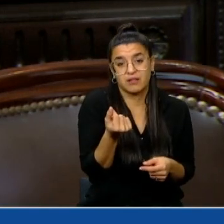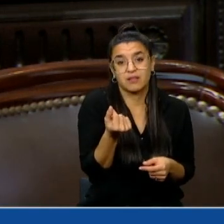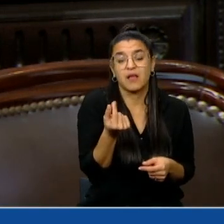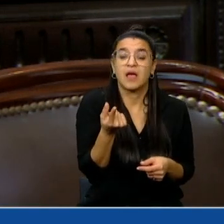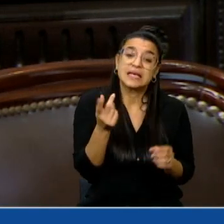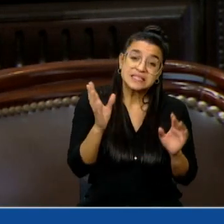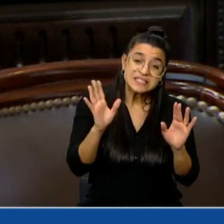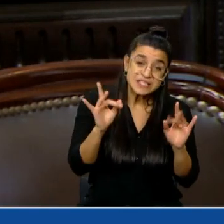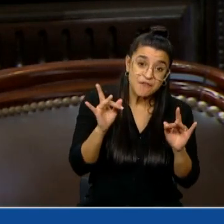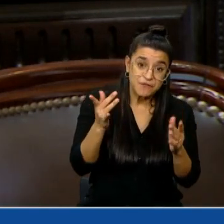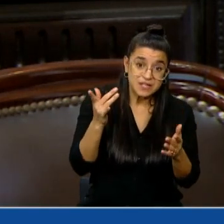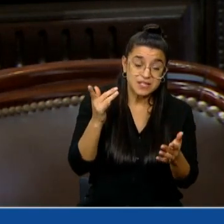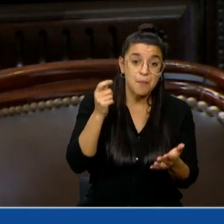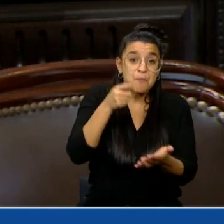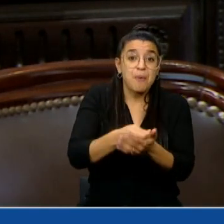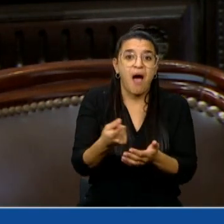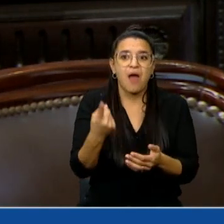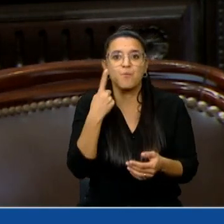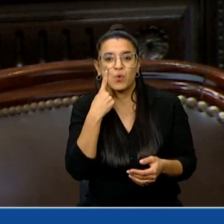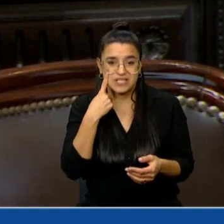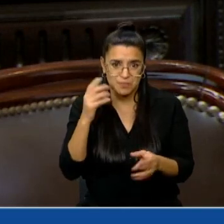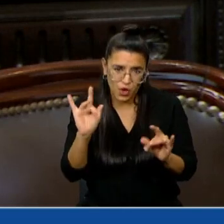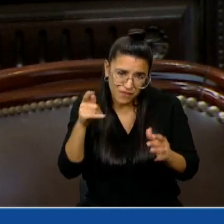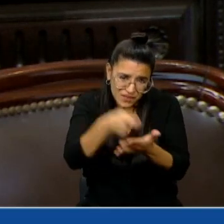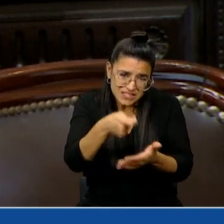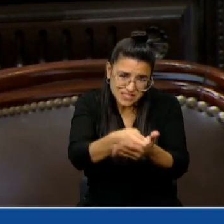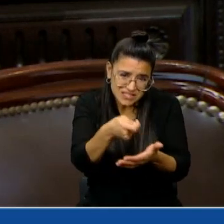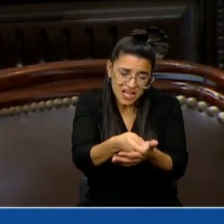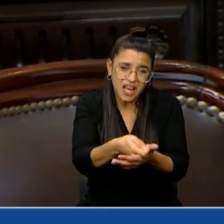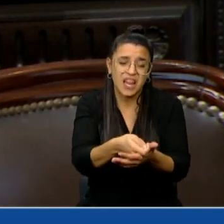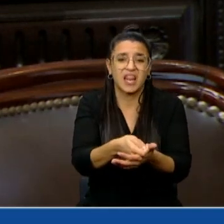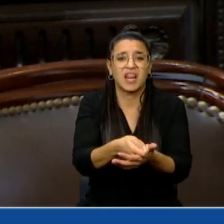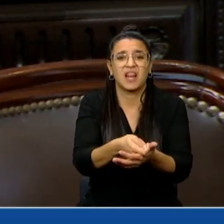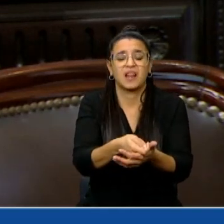es difícil de afrontar por los municipios,